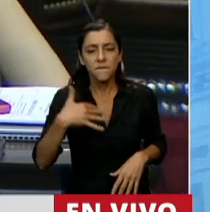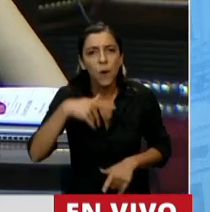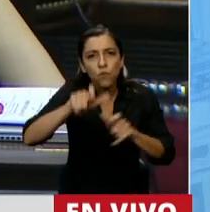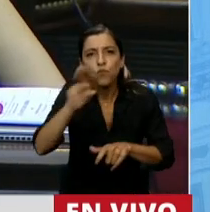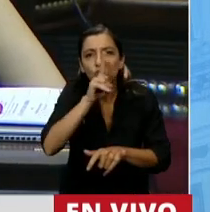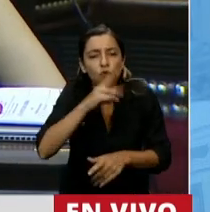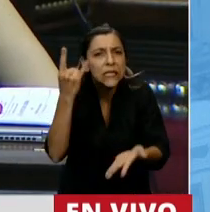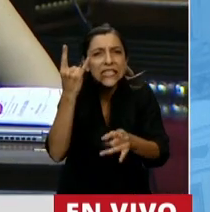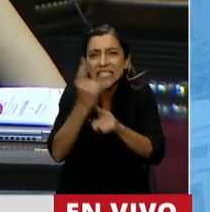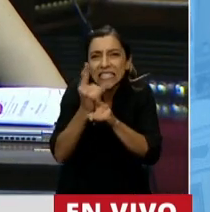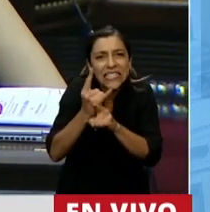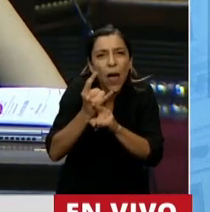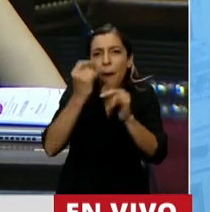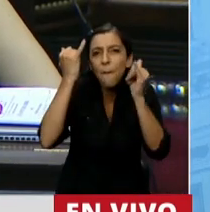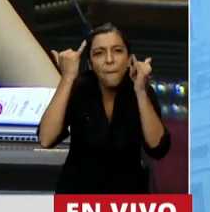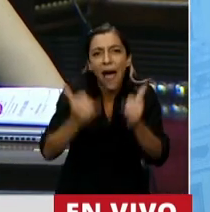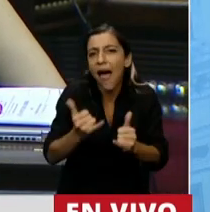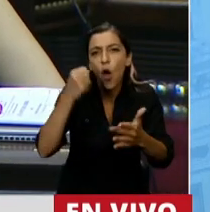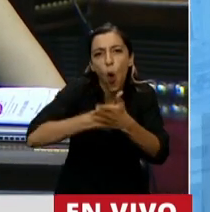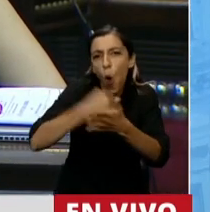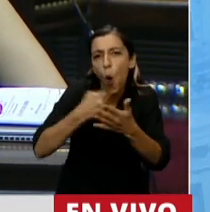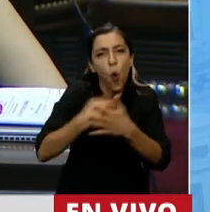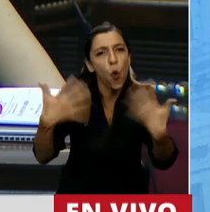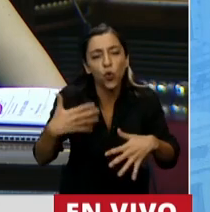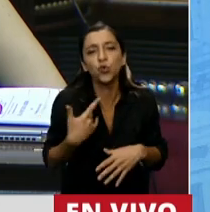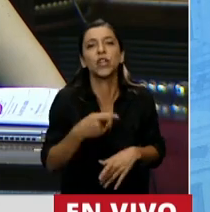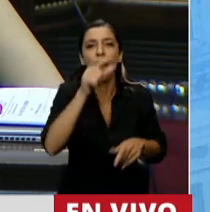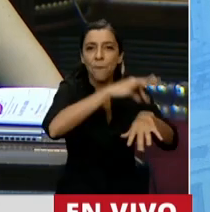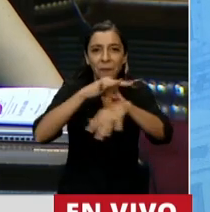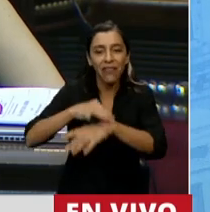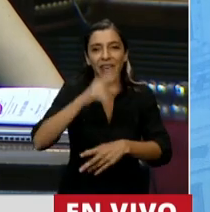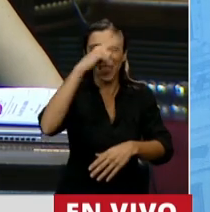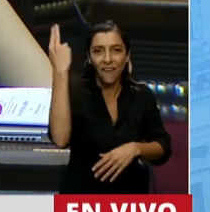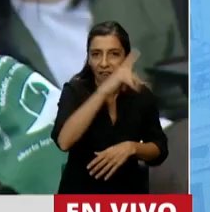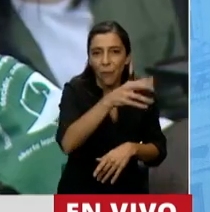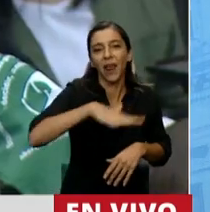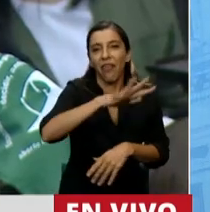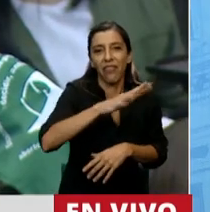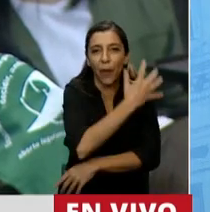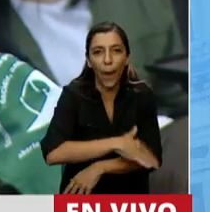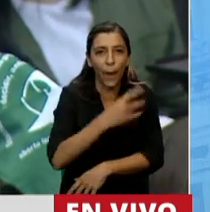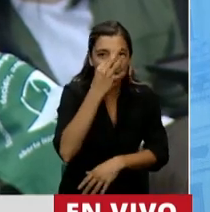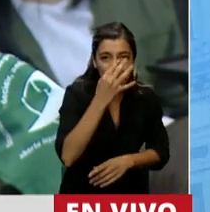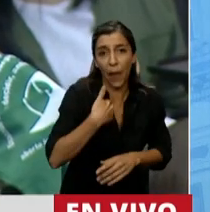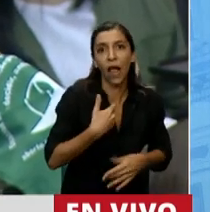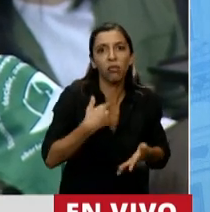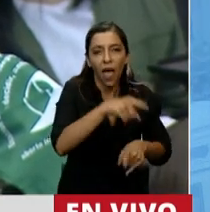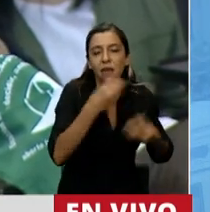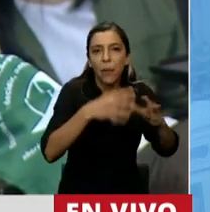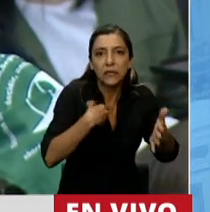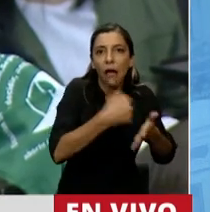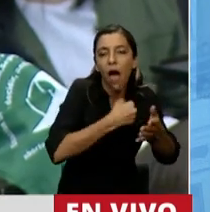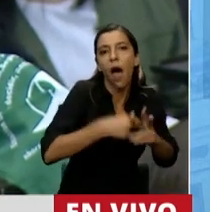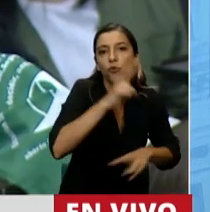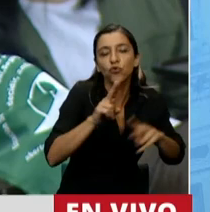Las médicas y enfermeras de la sala de salud de la Villa 20, donde empecé a militar y ya termino. Las maestras de la escuela del Pini, que es